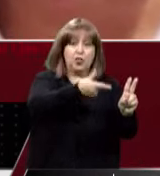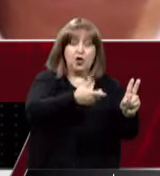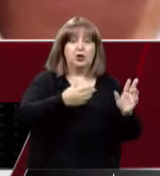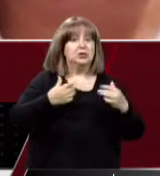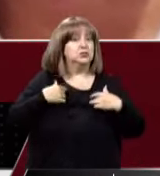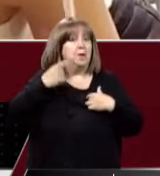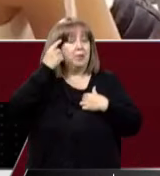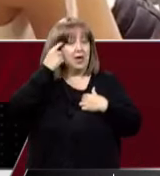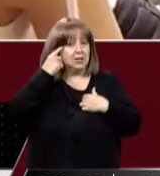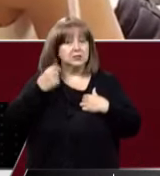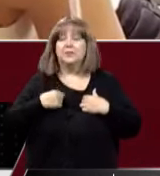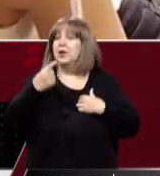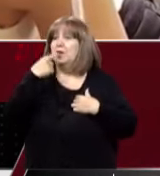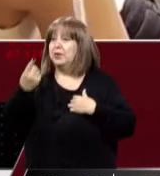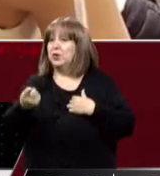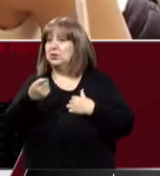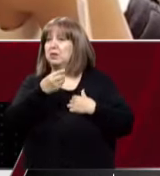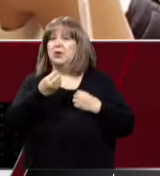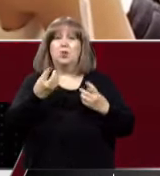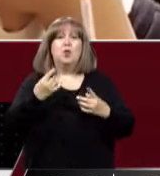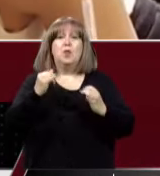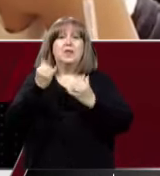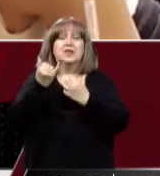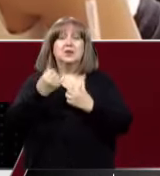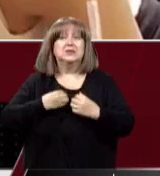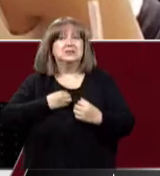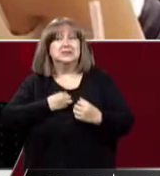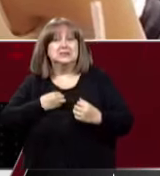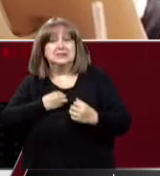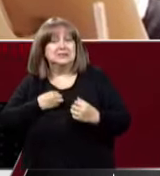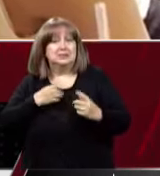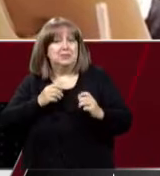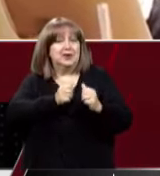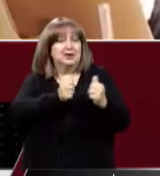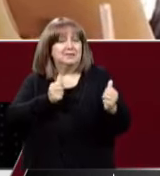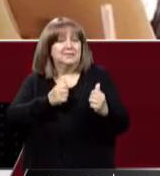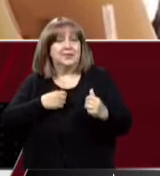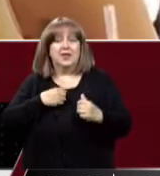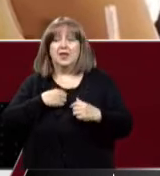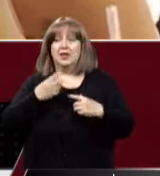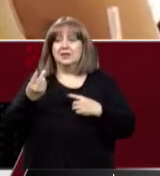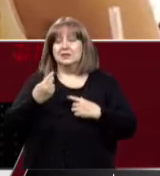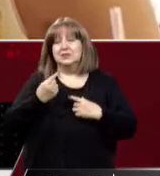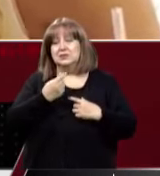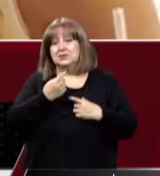nunca tuve ningún trato con ella y ella conmigo tampoco. ¿Y cómo era ella con Rolando?